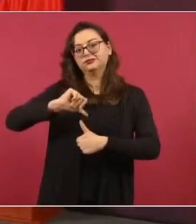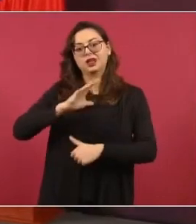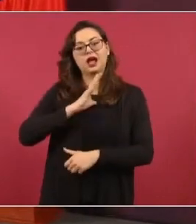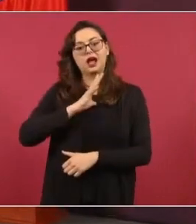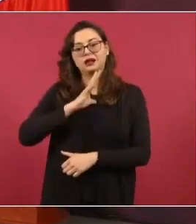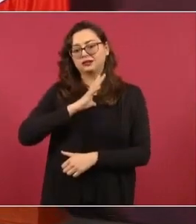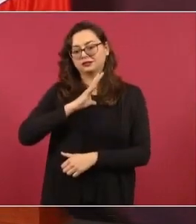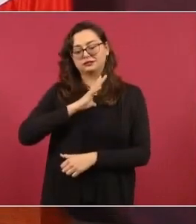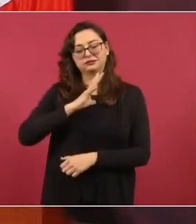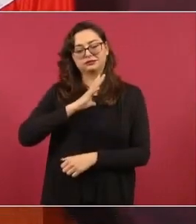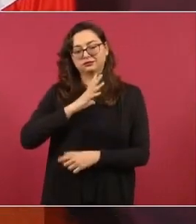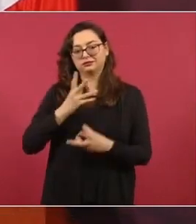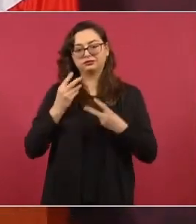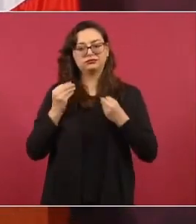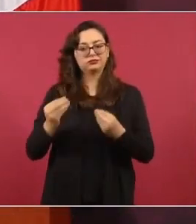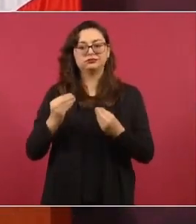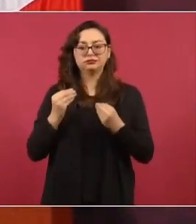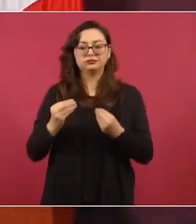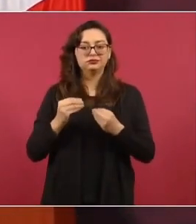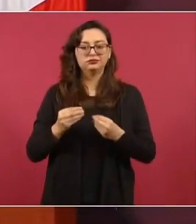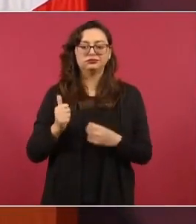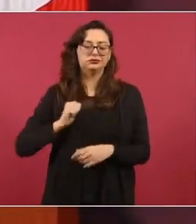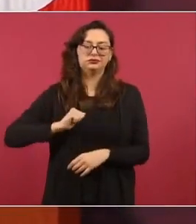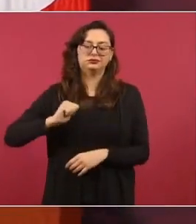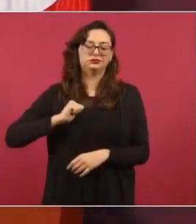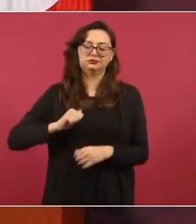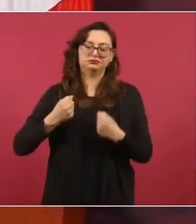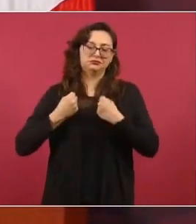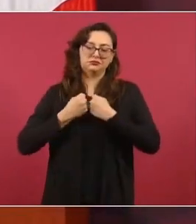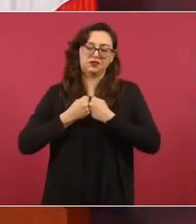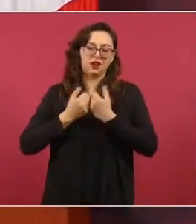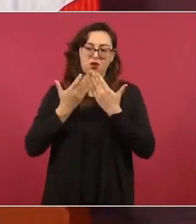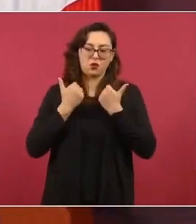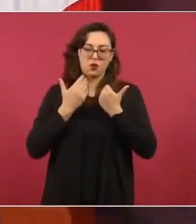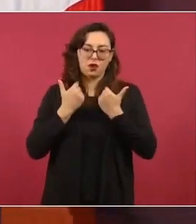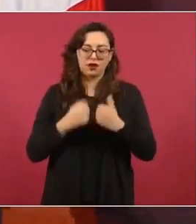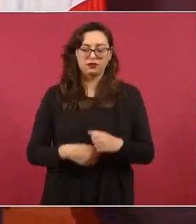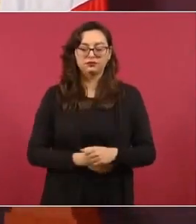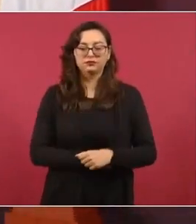No habían los límites territoriales que hay ahora.